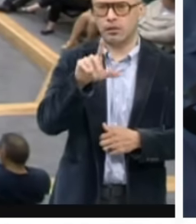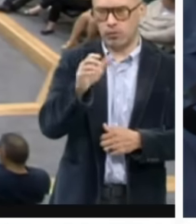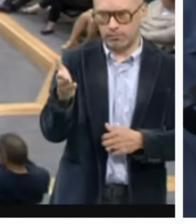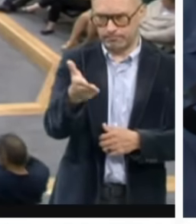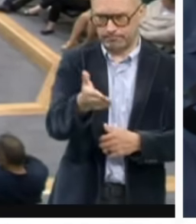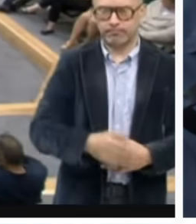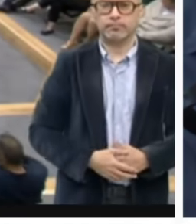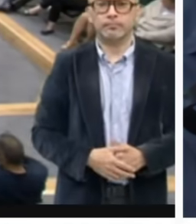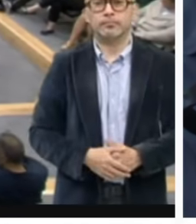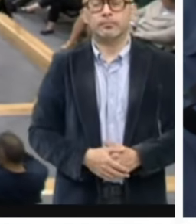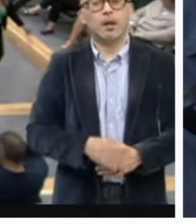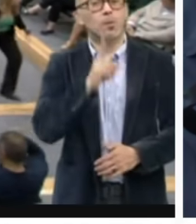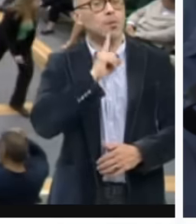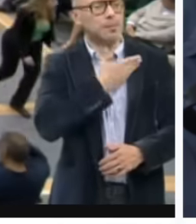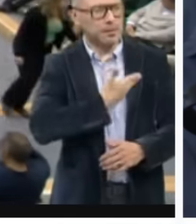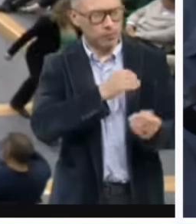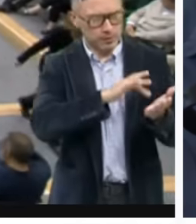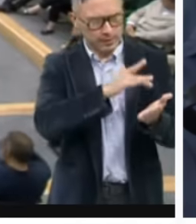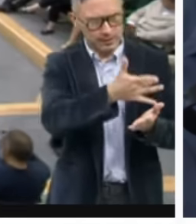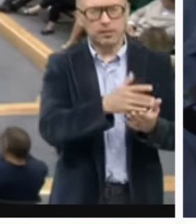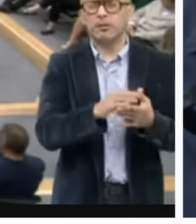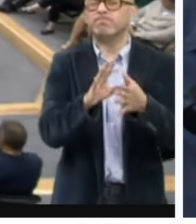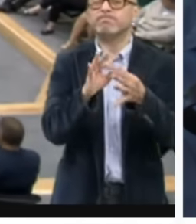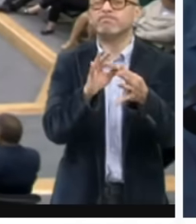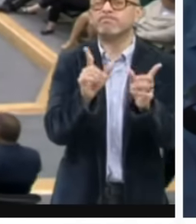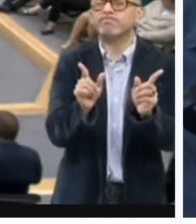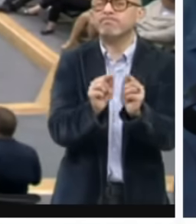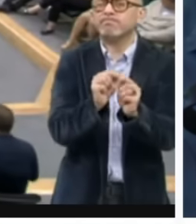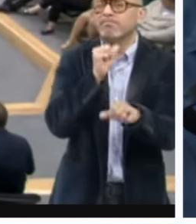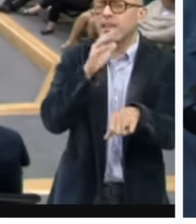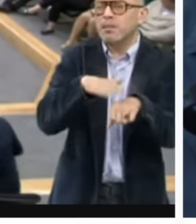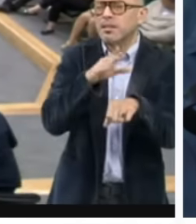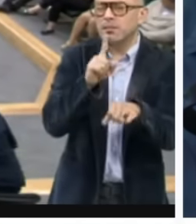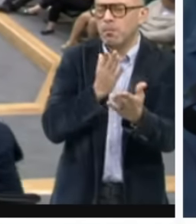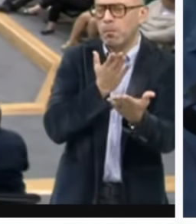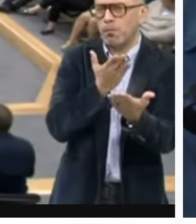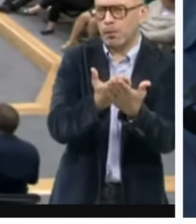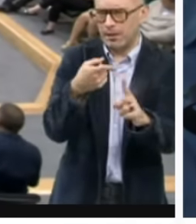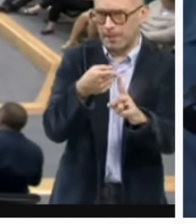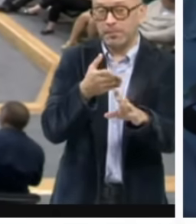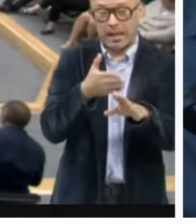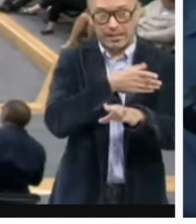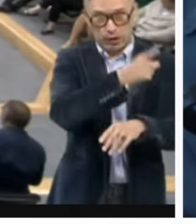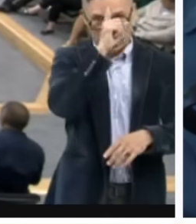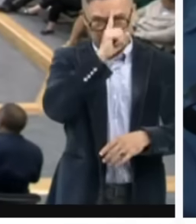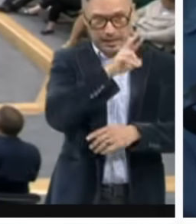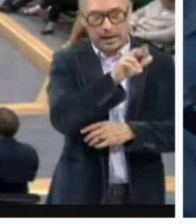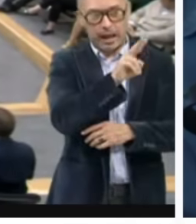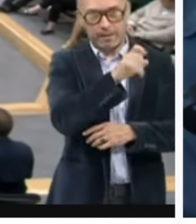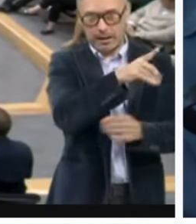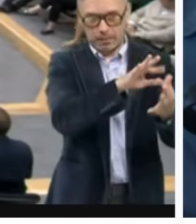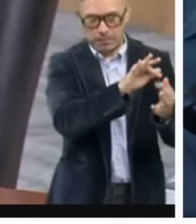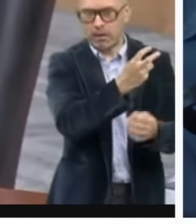Muchas gracias, presidenta. Nada más para hacer una propuesta, justo en el sentido de lo que proponía la consejera Rabel. Me parece que esa puede ser una